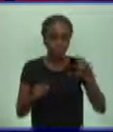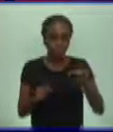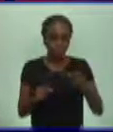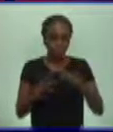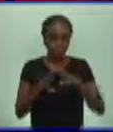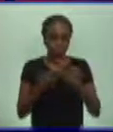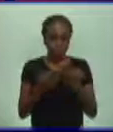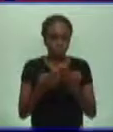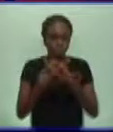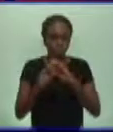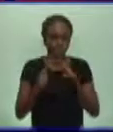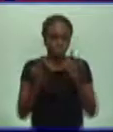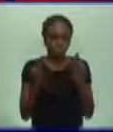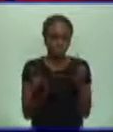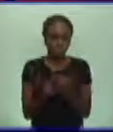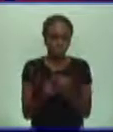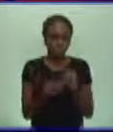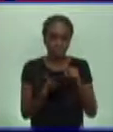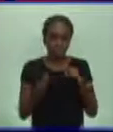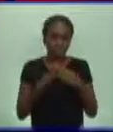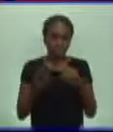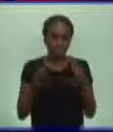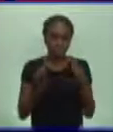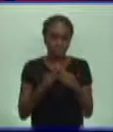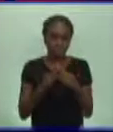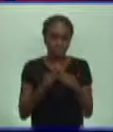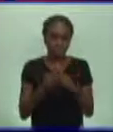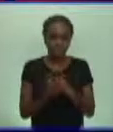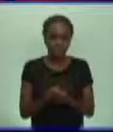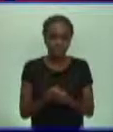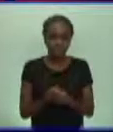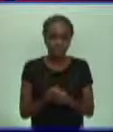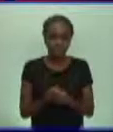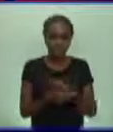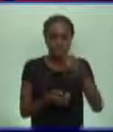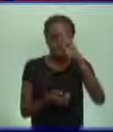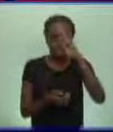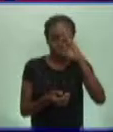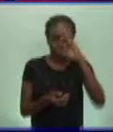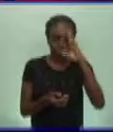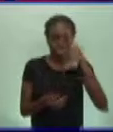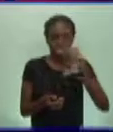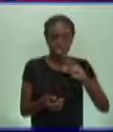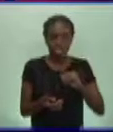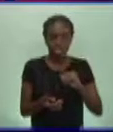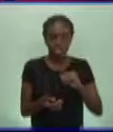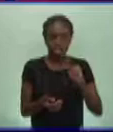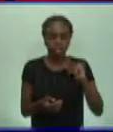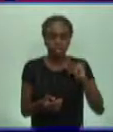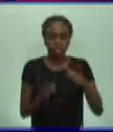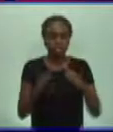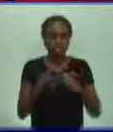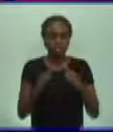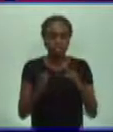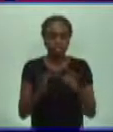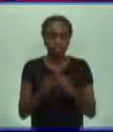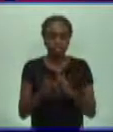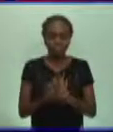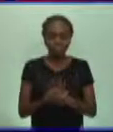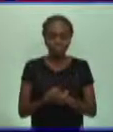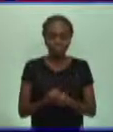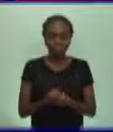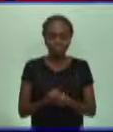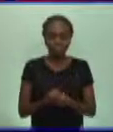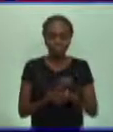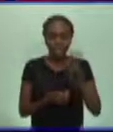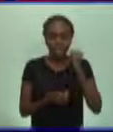familia, por supuesto, en casa, como está indicando nuestro Ministerio de Salud Pública. Además,